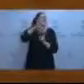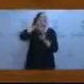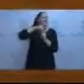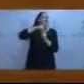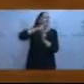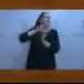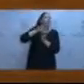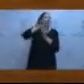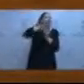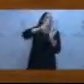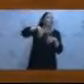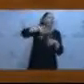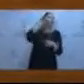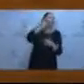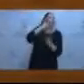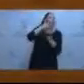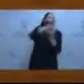valor de